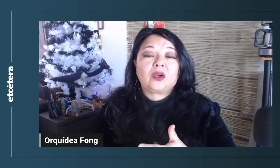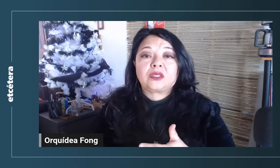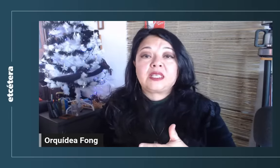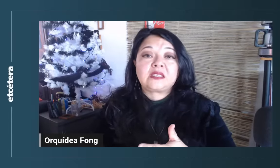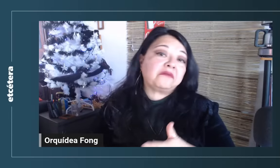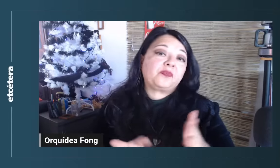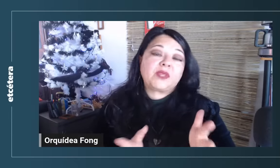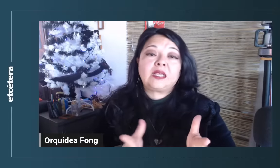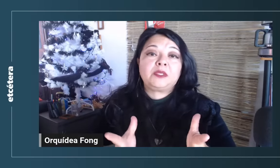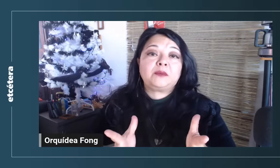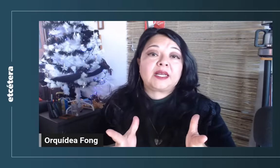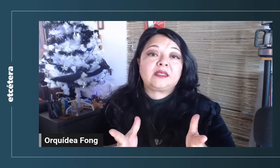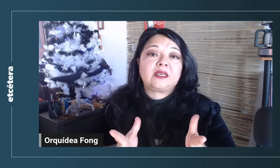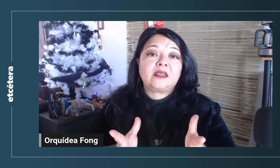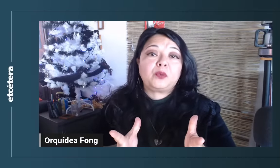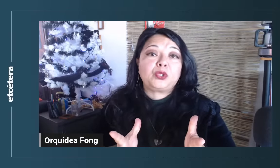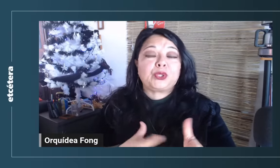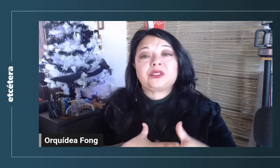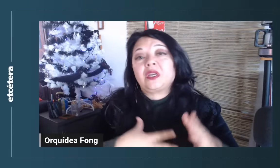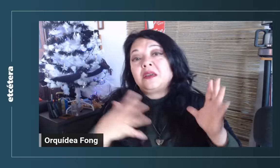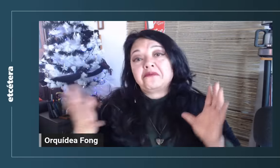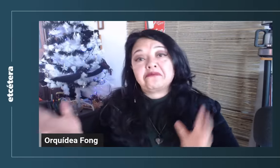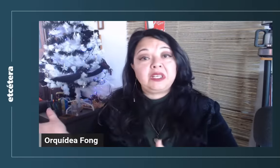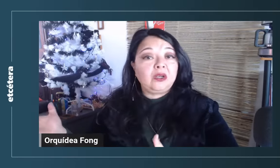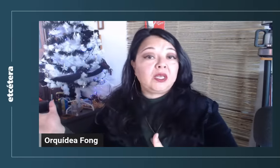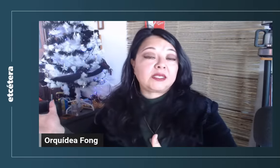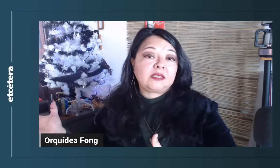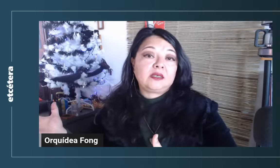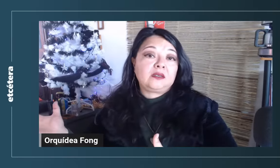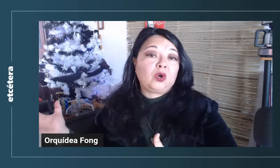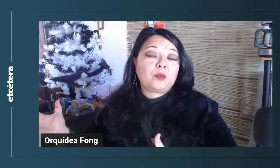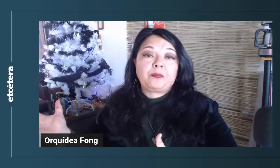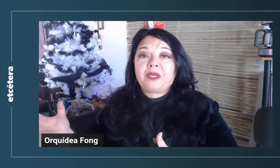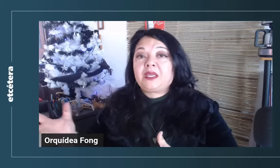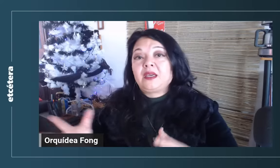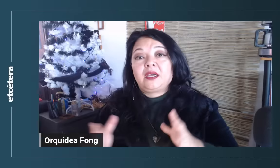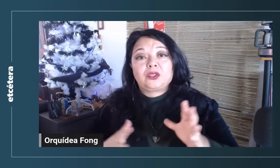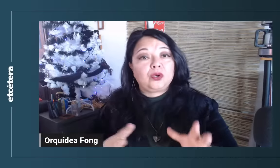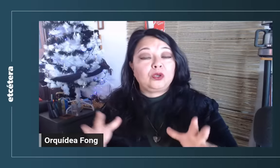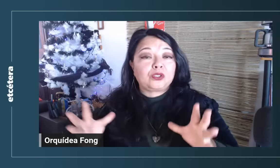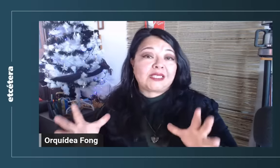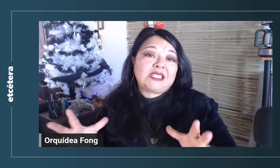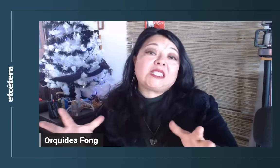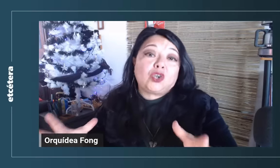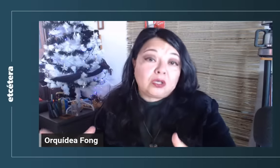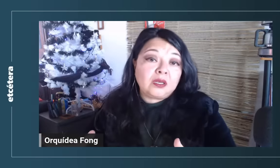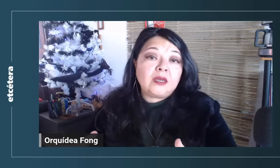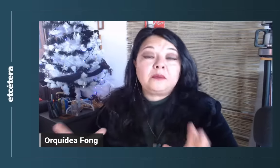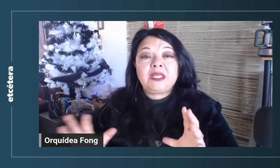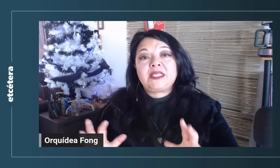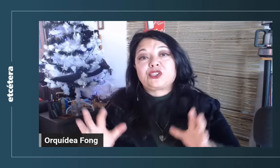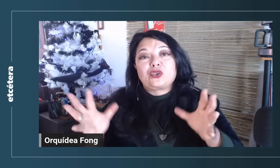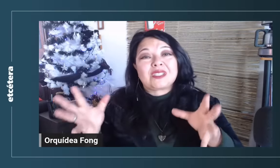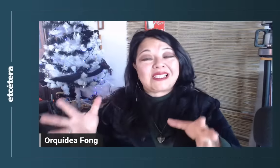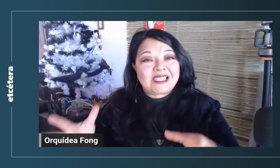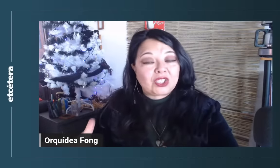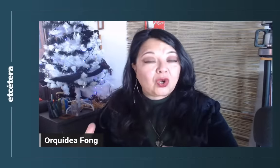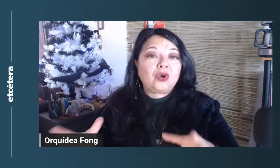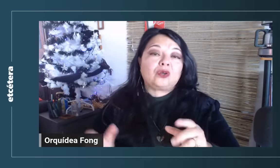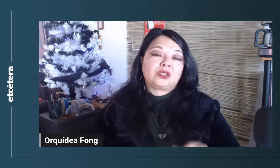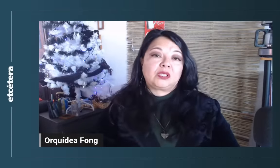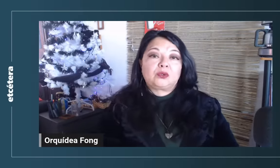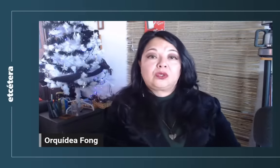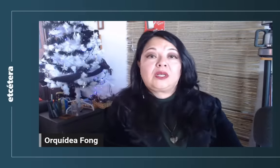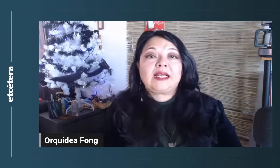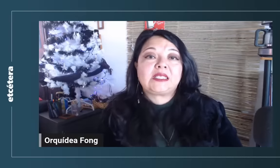loreta Ortiz es la misma cantidad de votos este Norma Piña y todos los que sí son ministros que sí